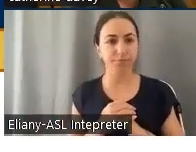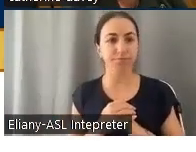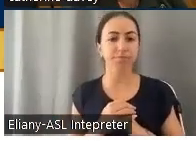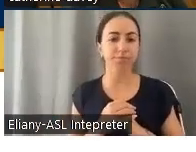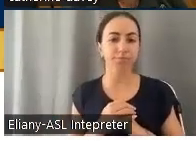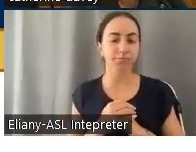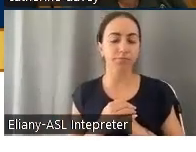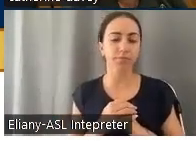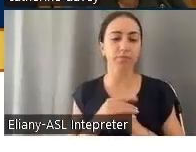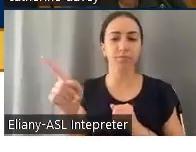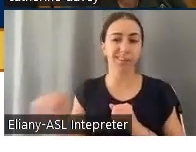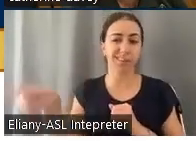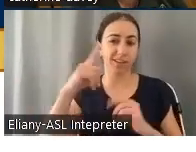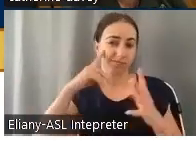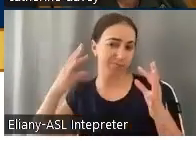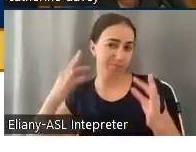em,